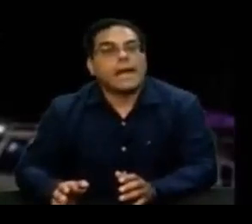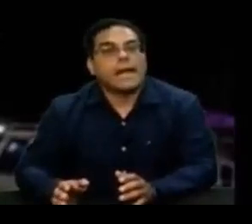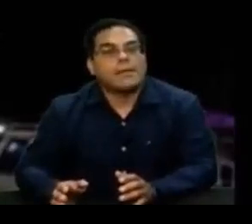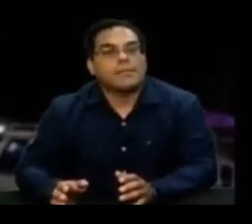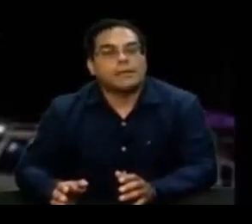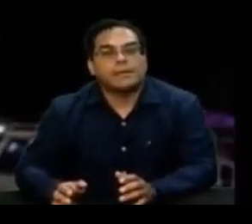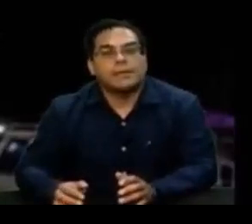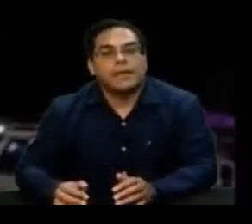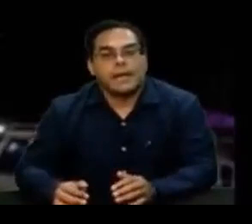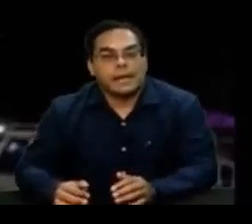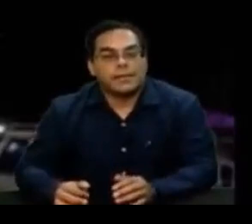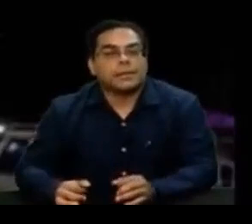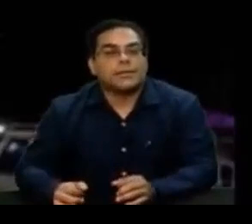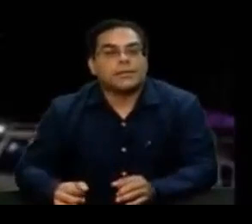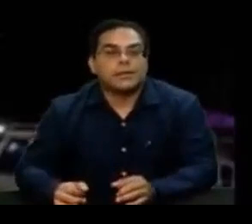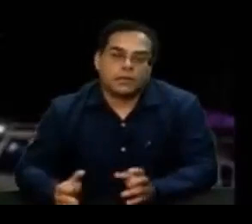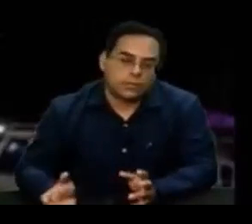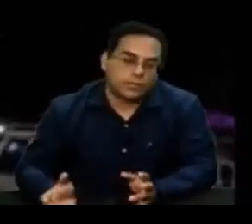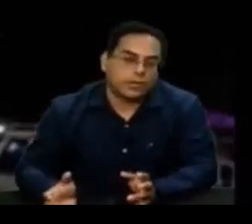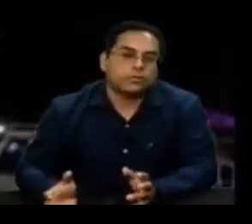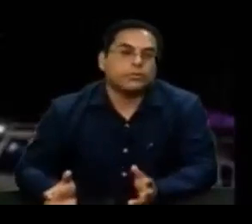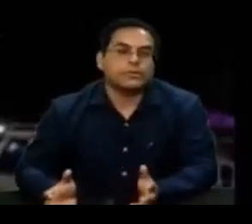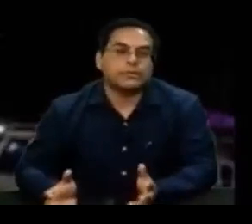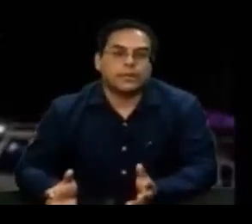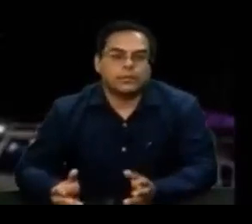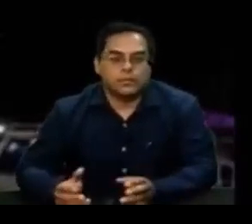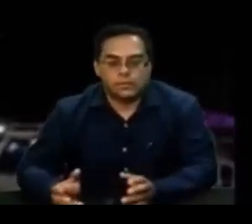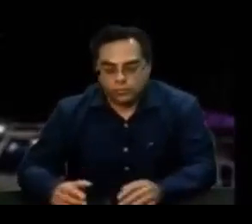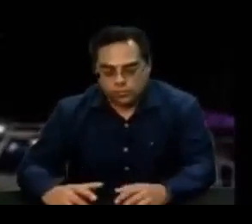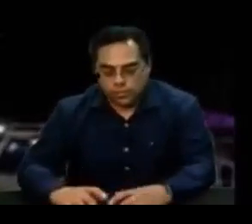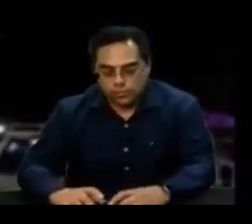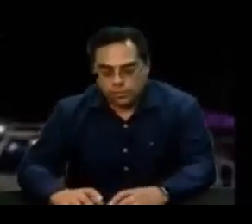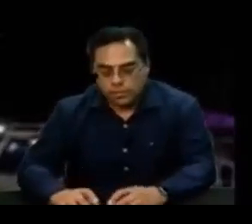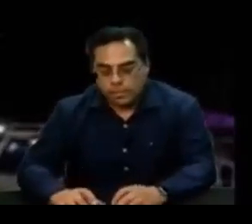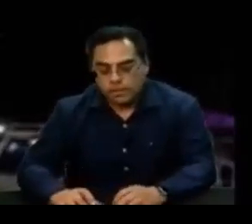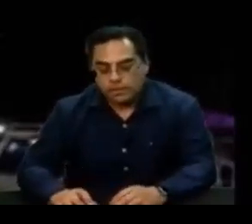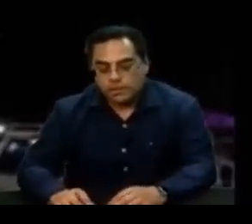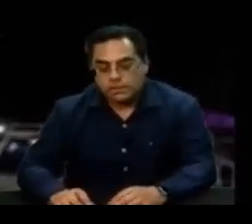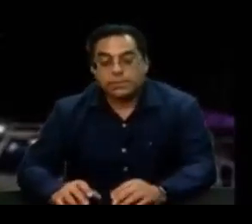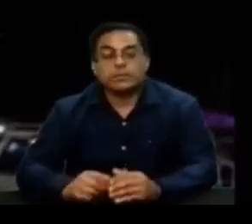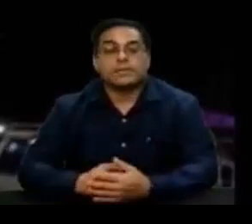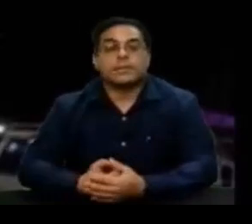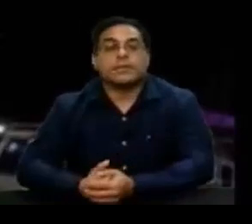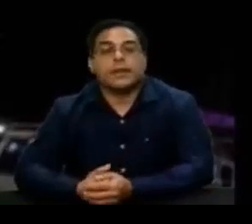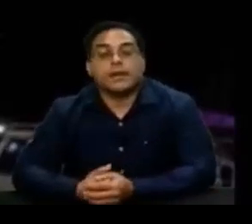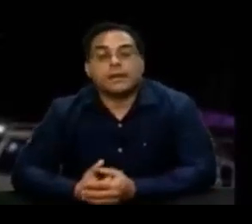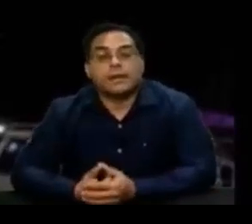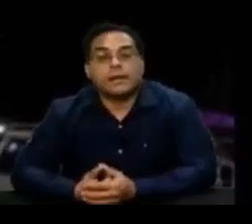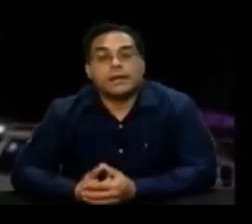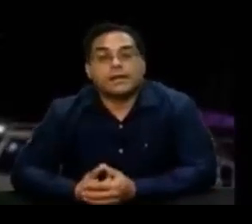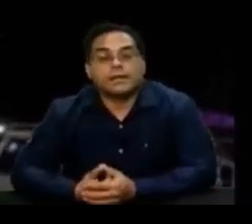hay alambre. El alambre también actualmente no se utiliza tanto como hace mucho tiempo. Se puede utilizar para